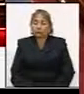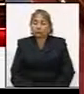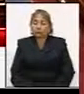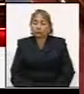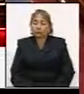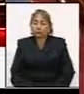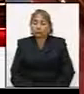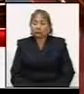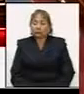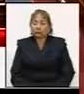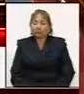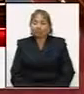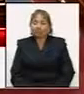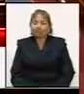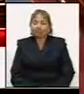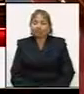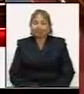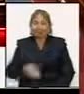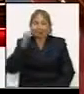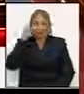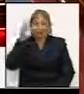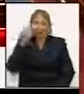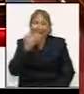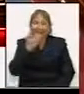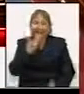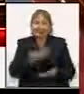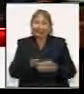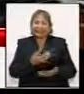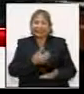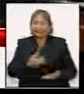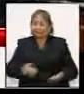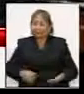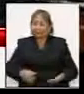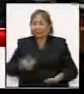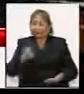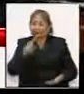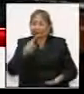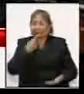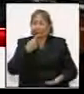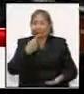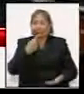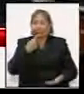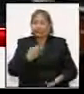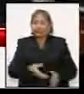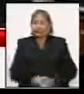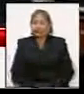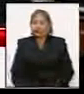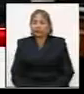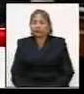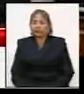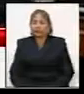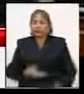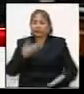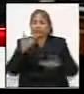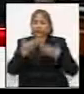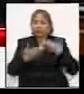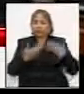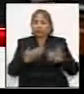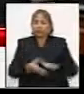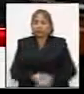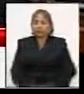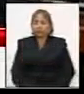Gracias, presidenta. Un saludo a todos los colegas. Solamente quería, presidenta, expresar